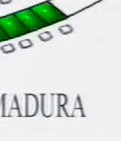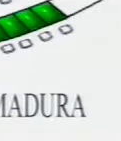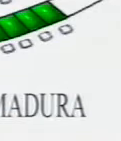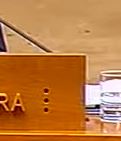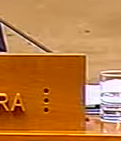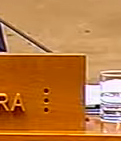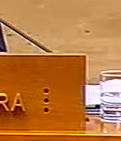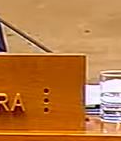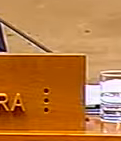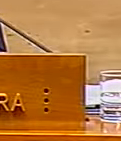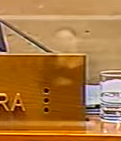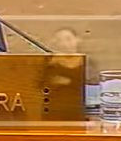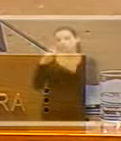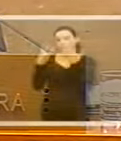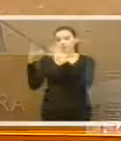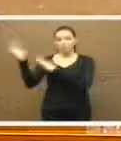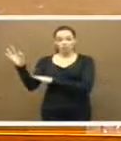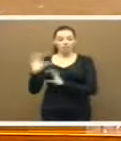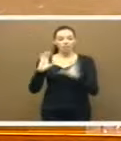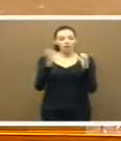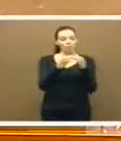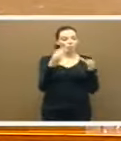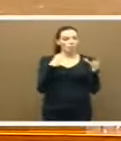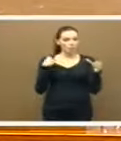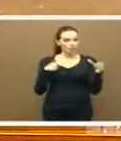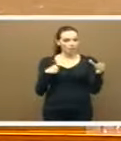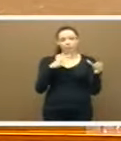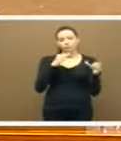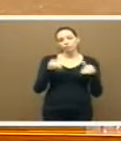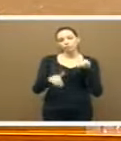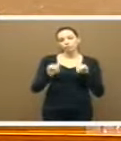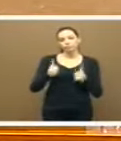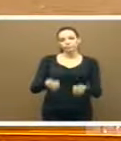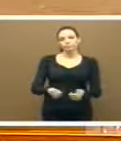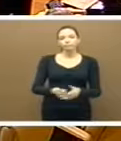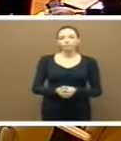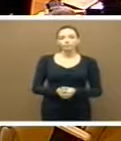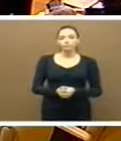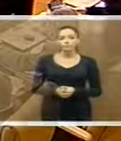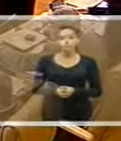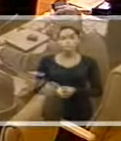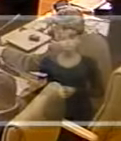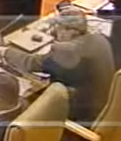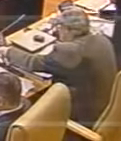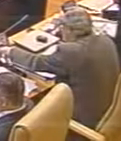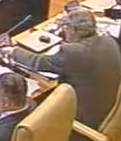número 280 del mismo grupo parlamentario. Entramos en votación.